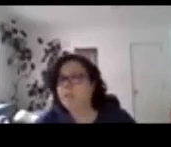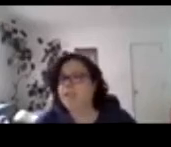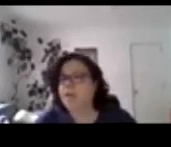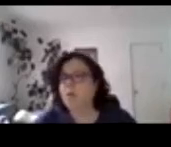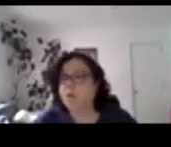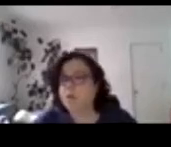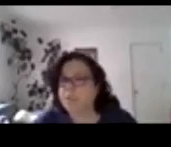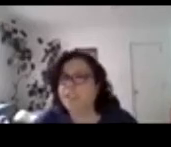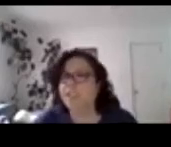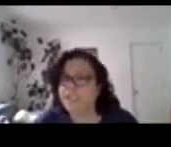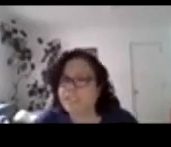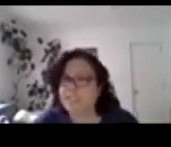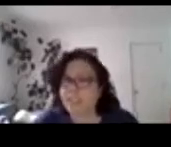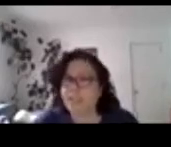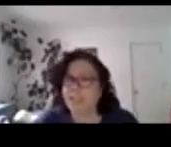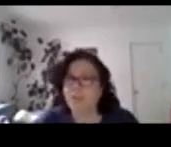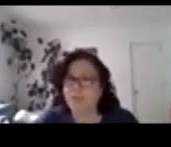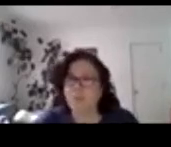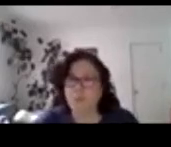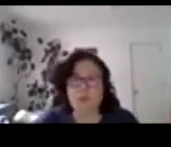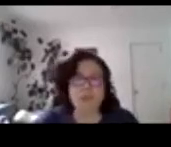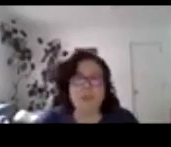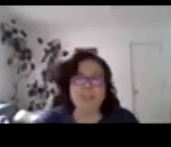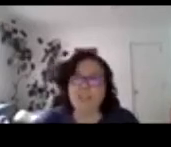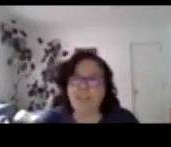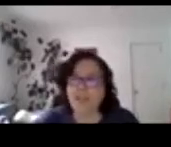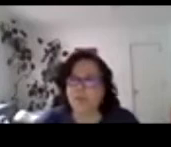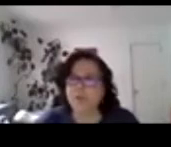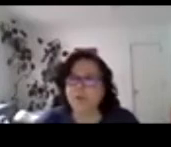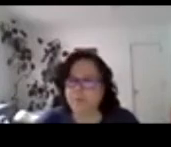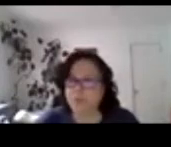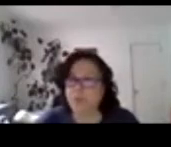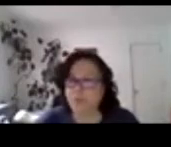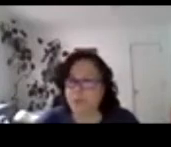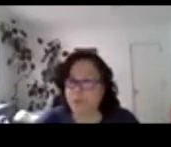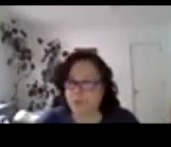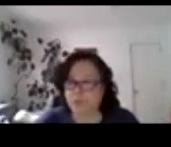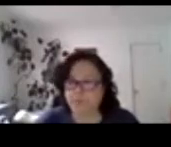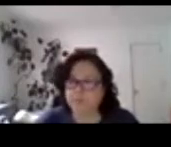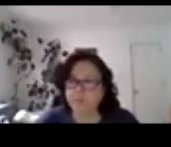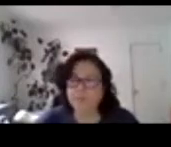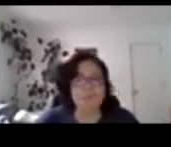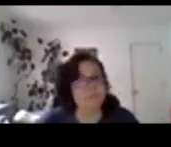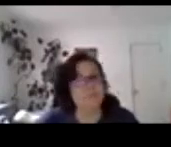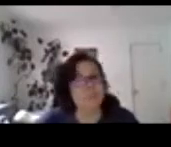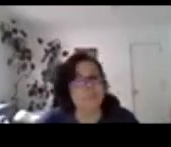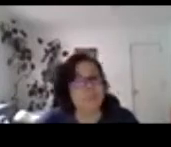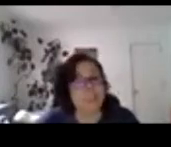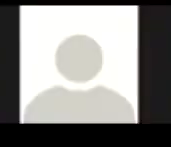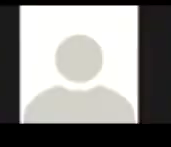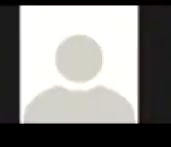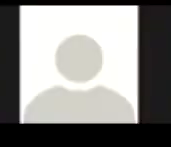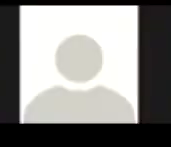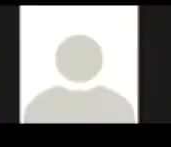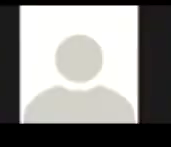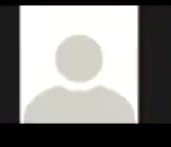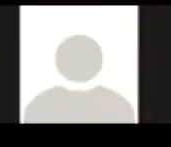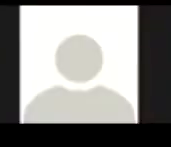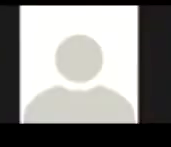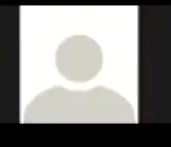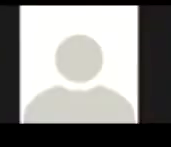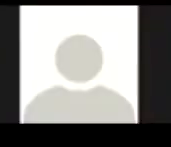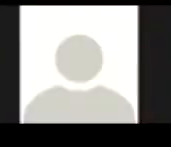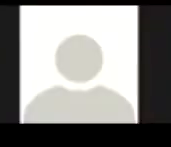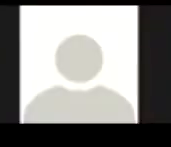de cada cuatro habitantes de esta región del mundo será una persona mayor. En 2040, o